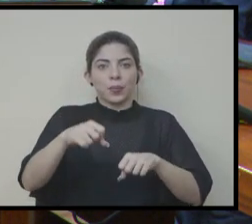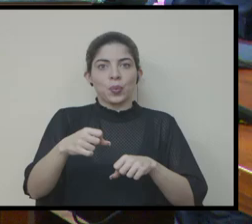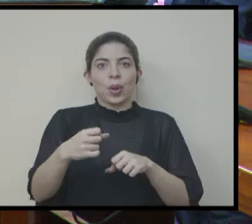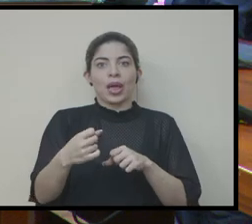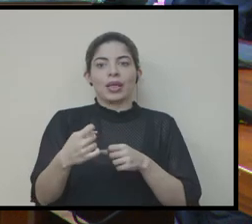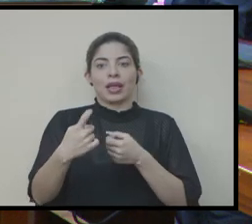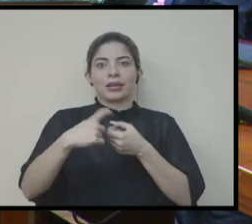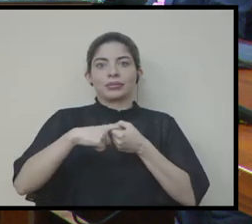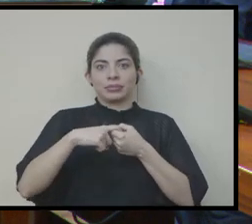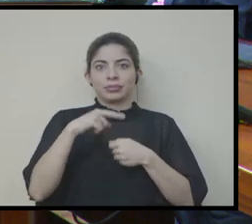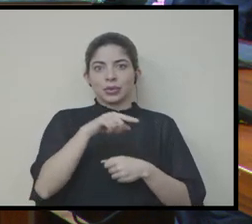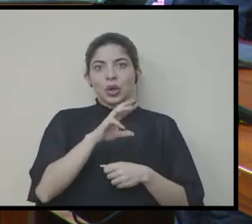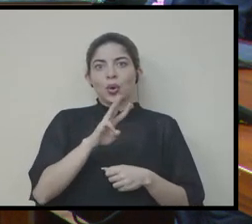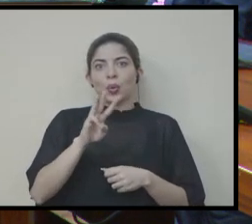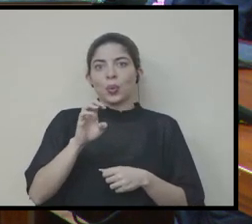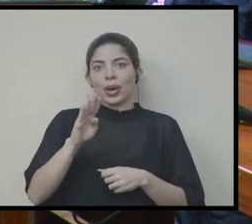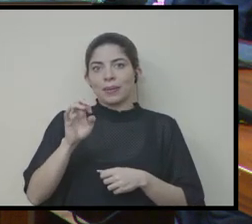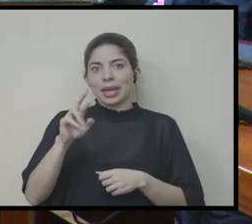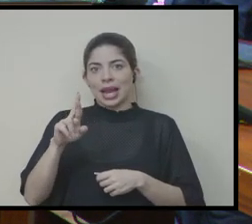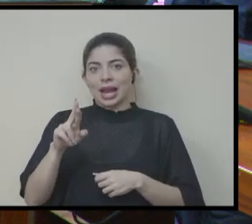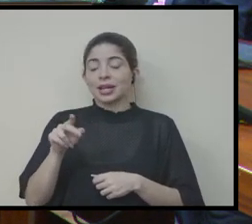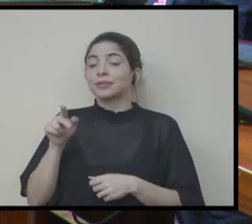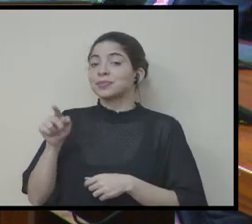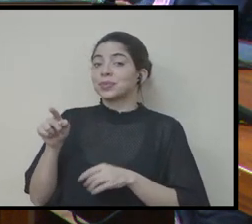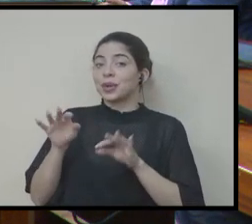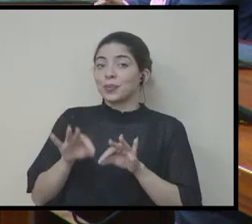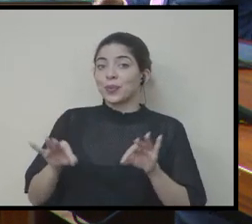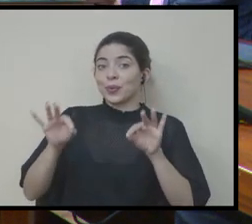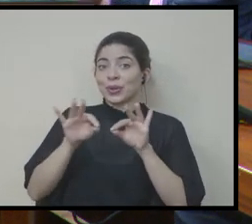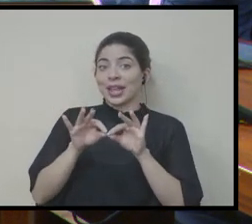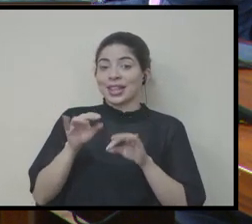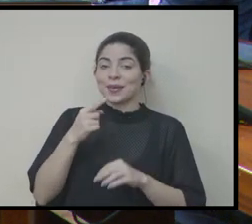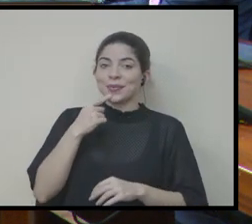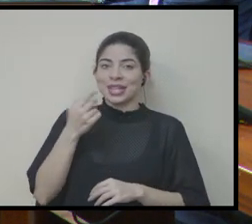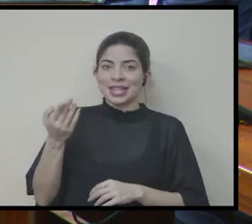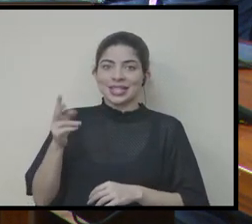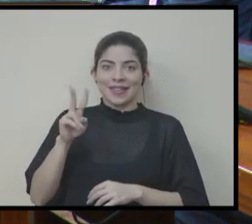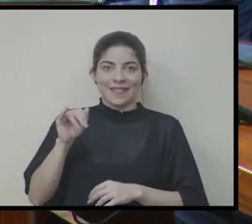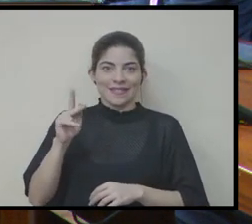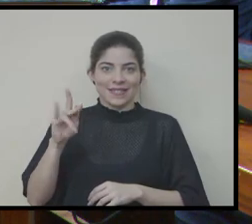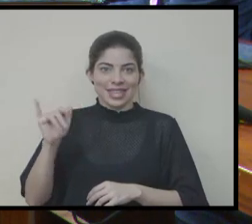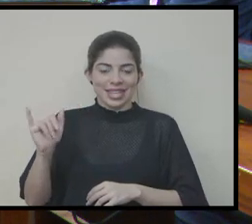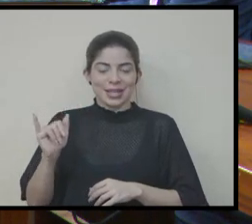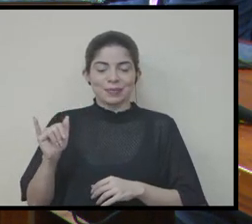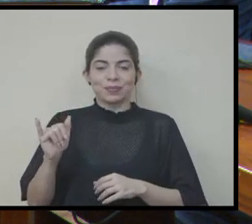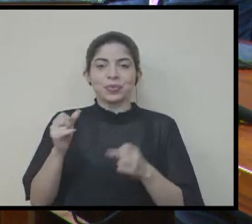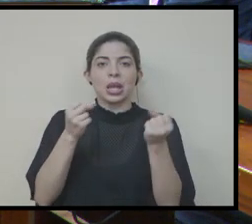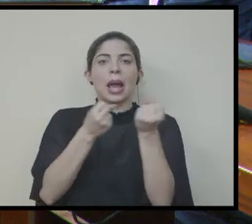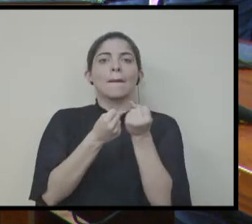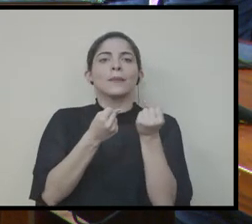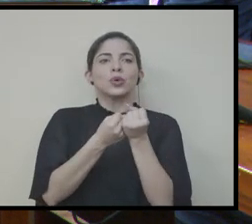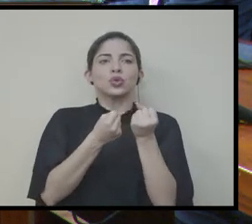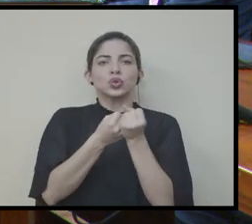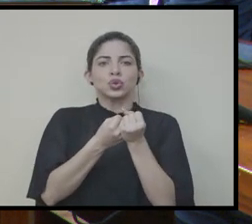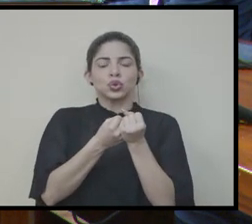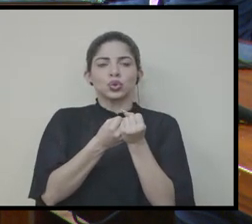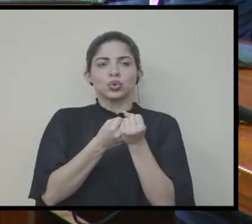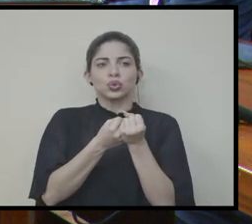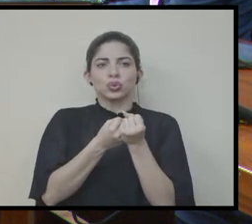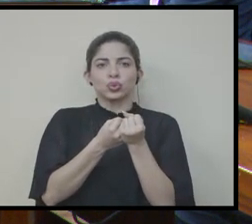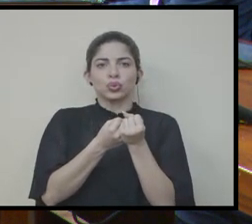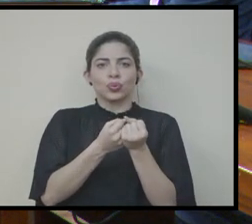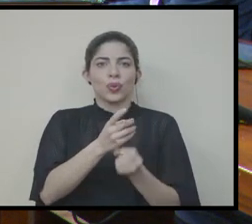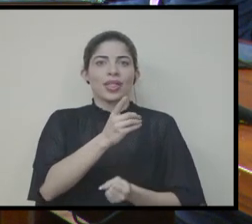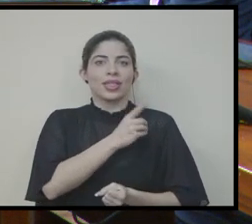sigan en esos webinars. Gracias. Y en eso importante de lo que dice doña Vicky, el apoyo de